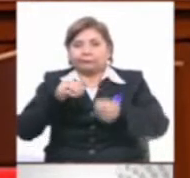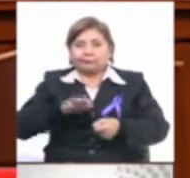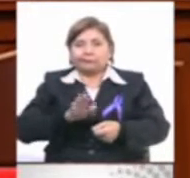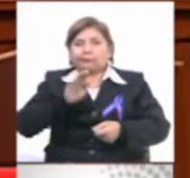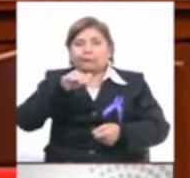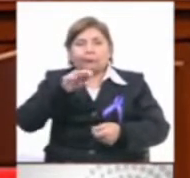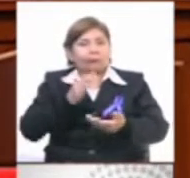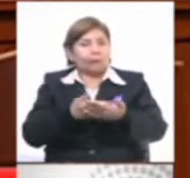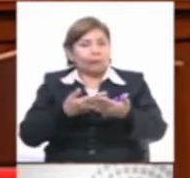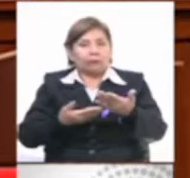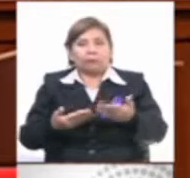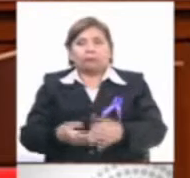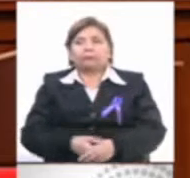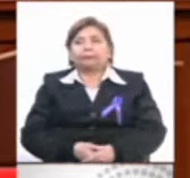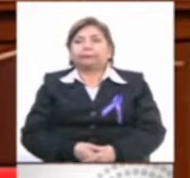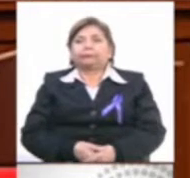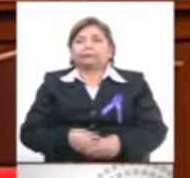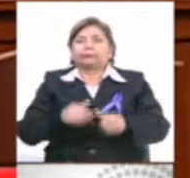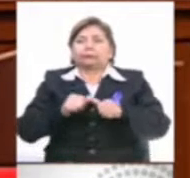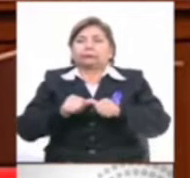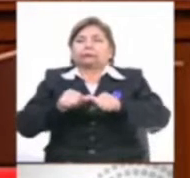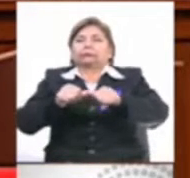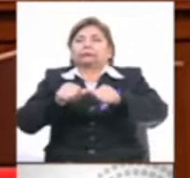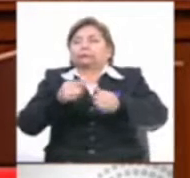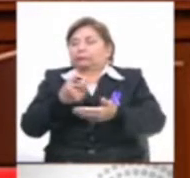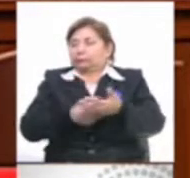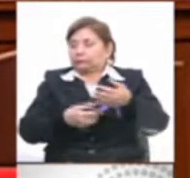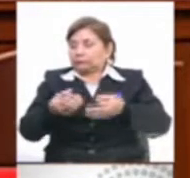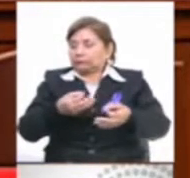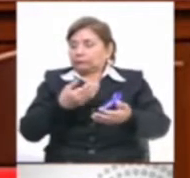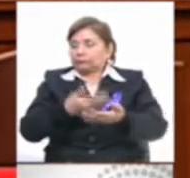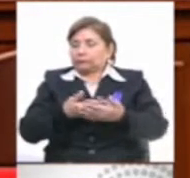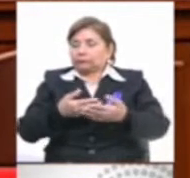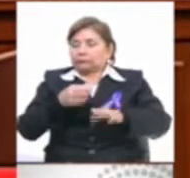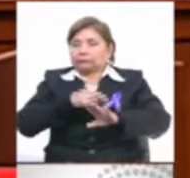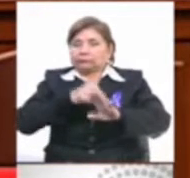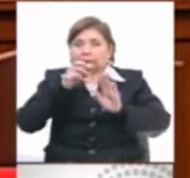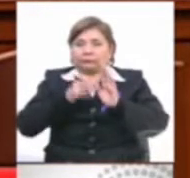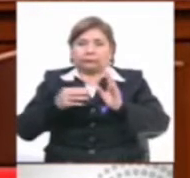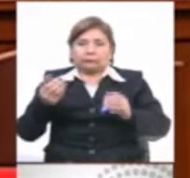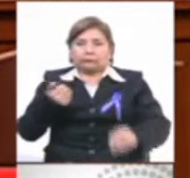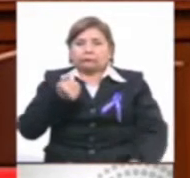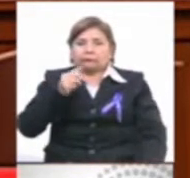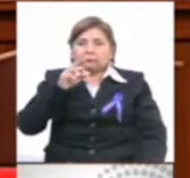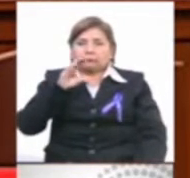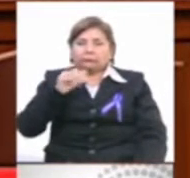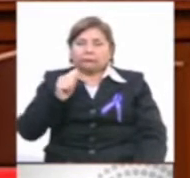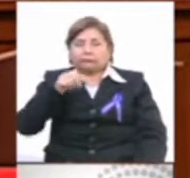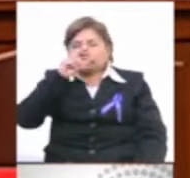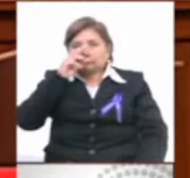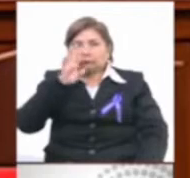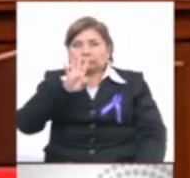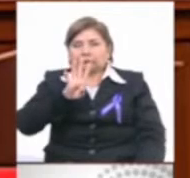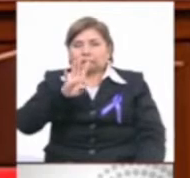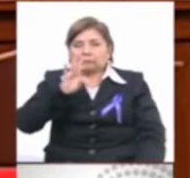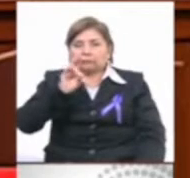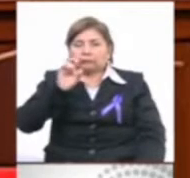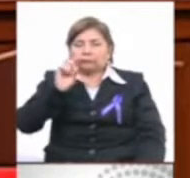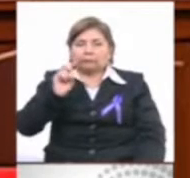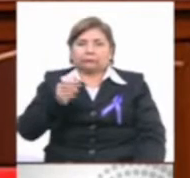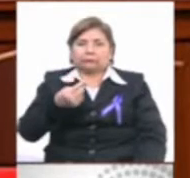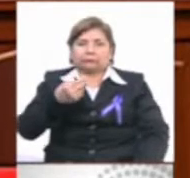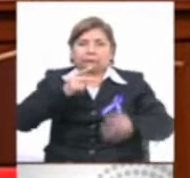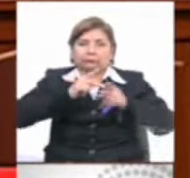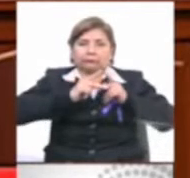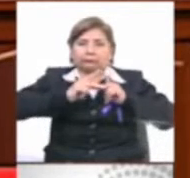transferencia condicionadas y continuidad de recursos del programa Arranca, que son 47 mil